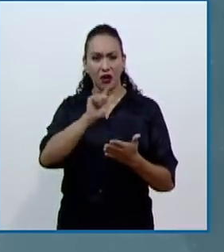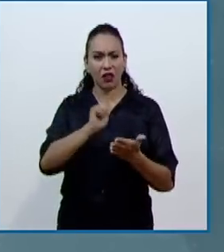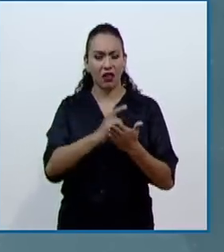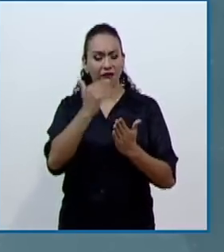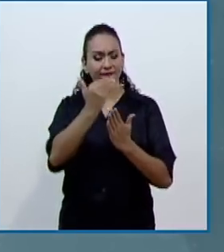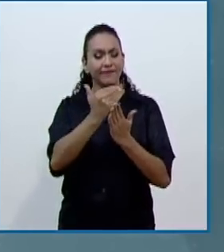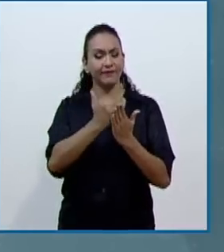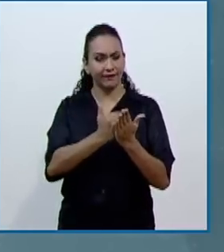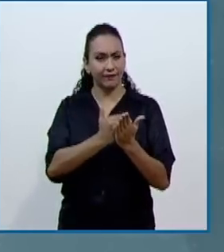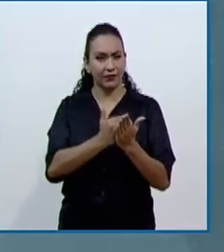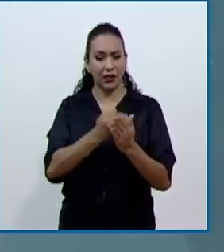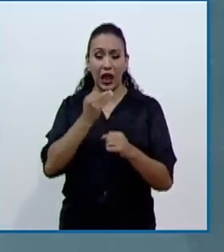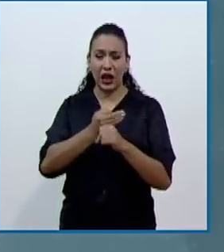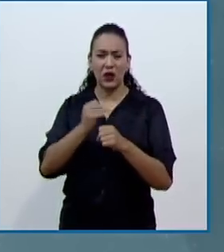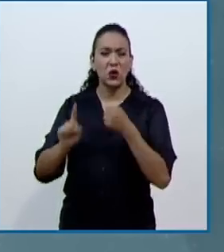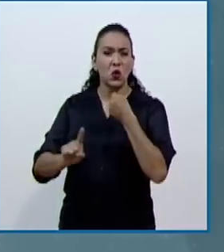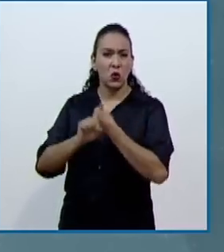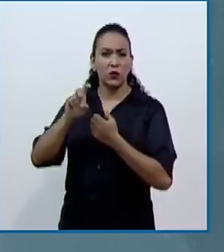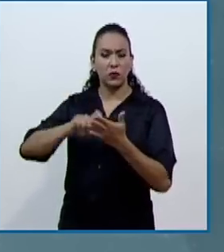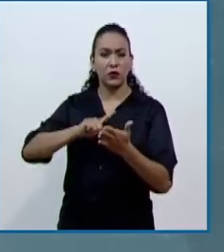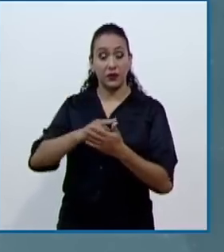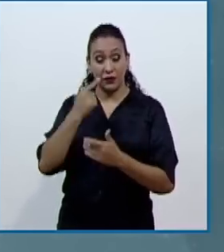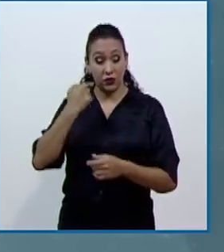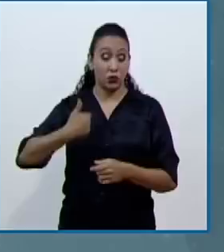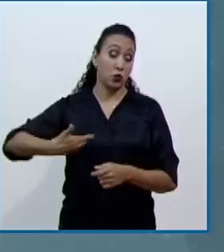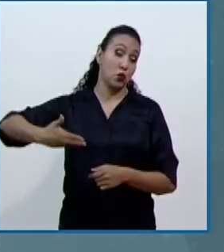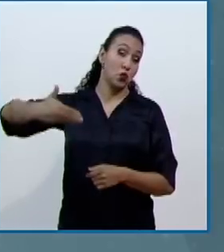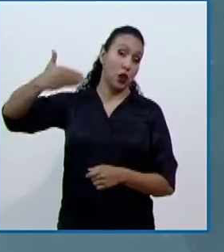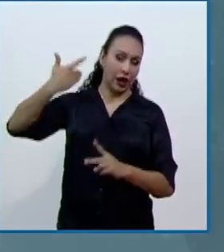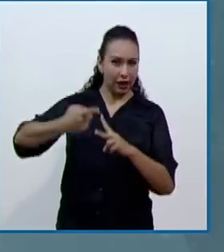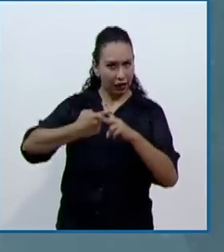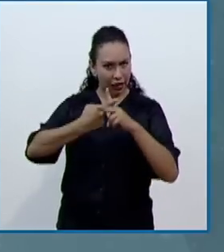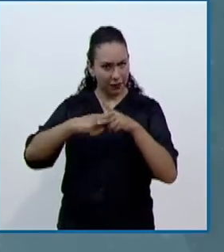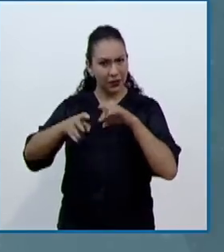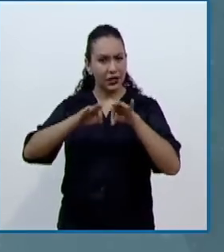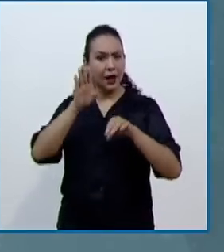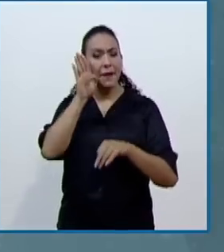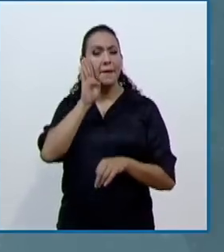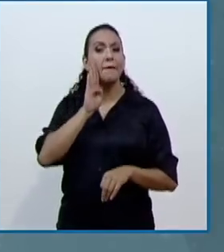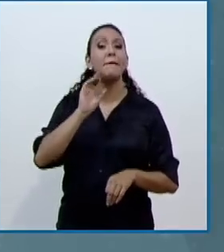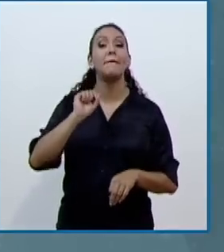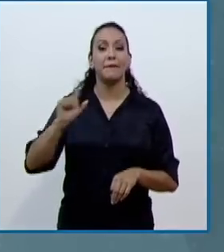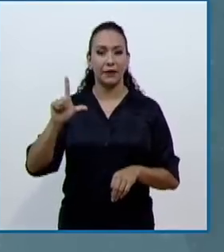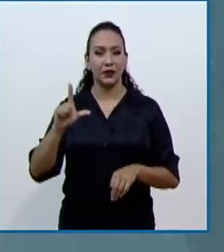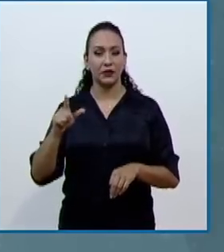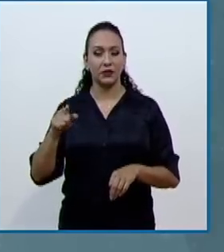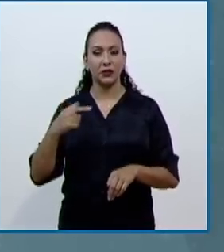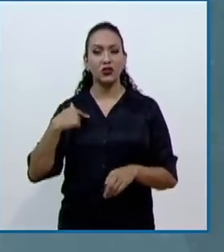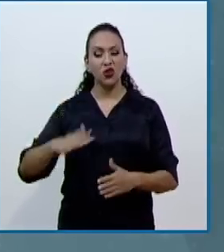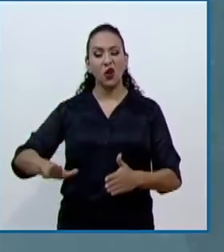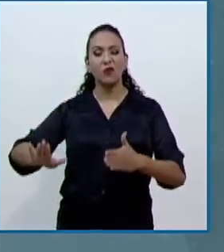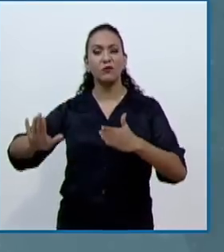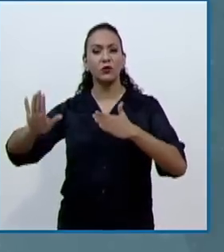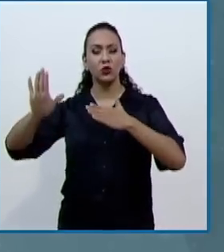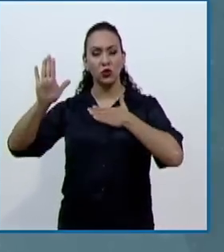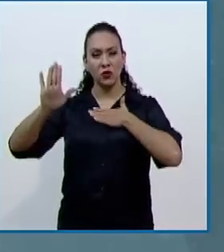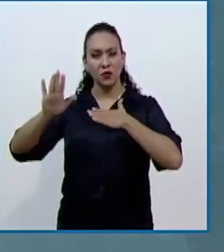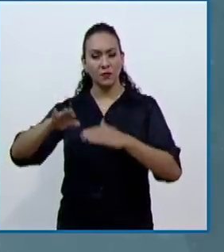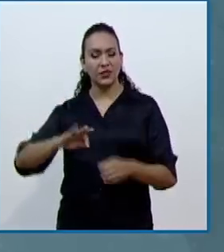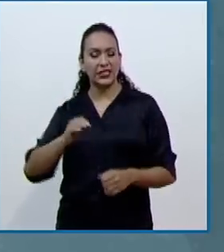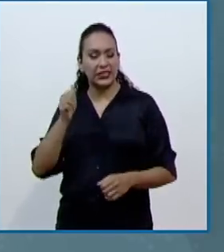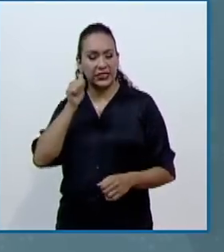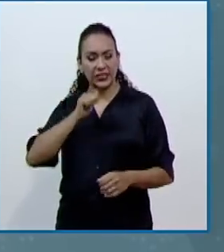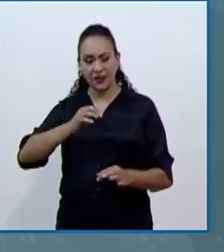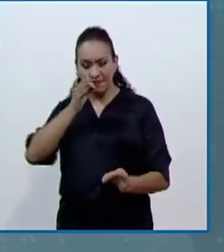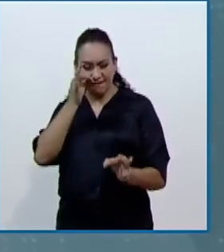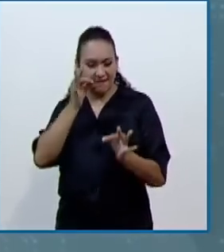encuentra controvertido. Cuando rendí protesta como ministra de la Suprema Corte de Justicia de la Nación, juré desempeñar leal y patrióticamente